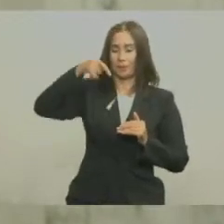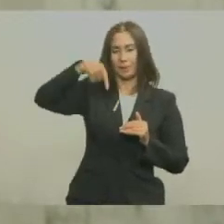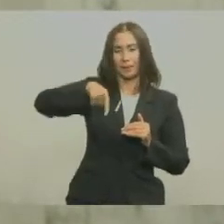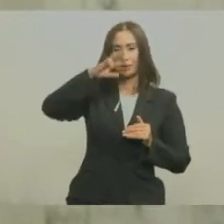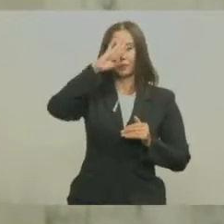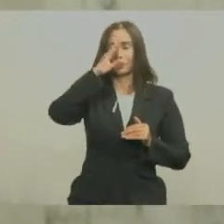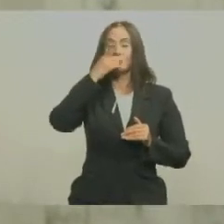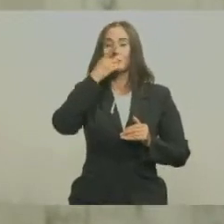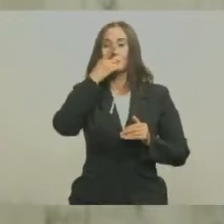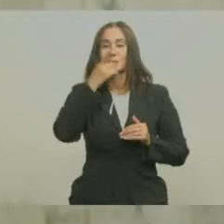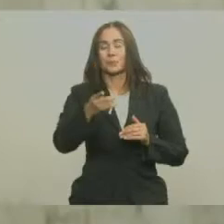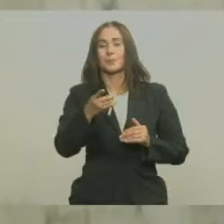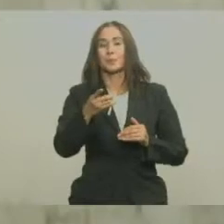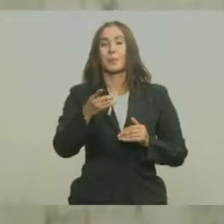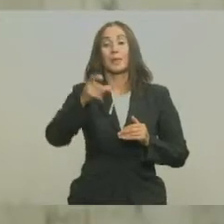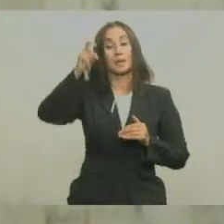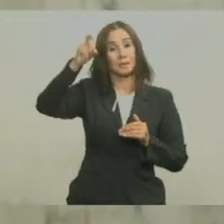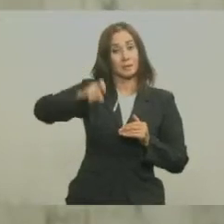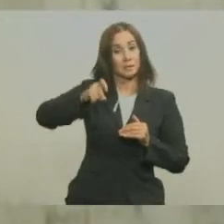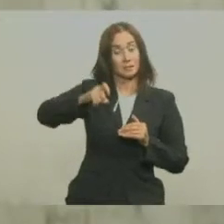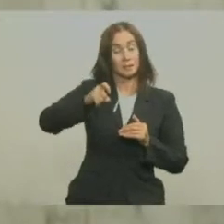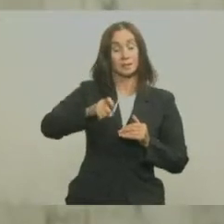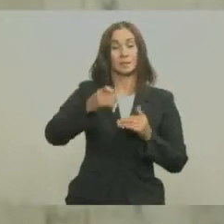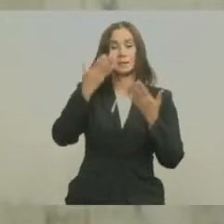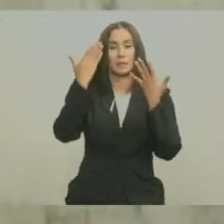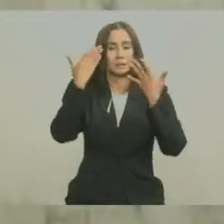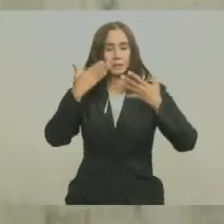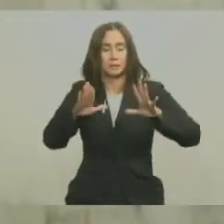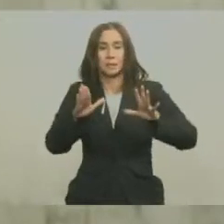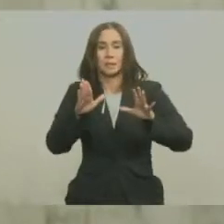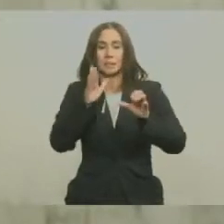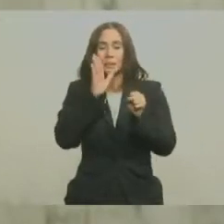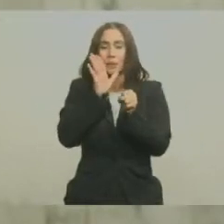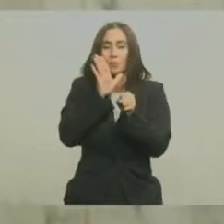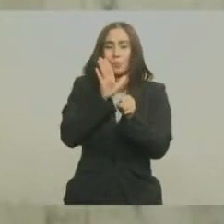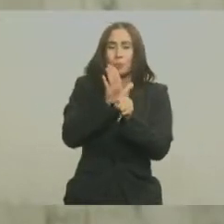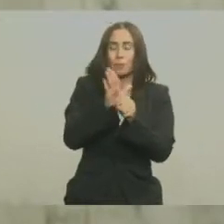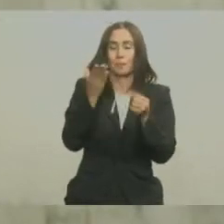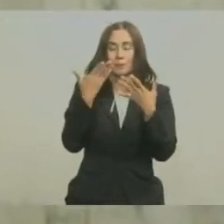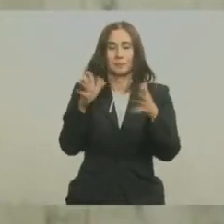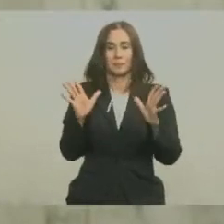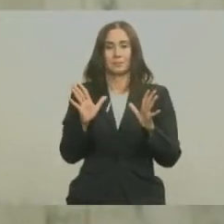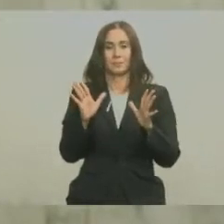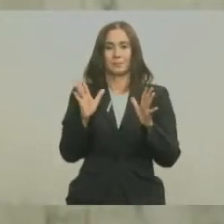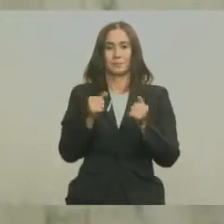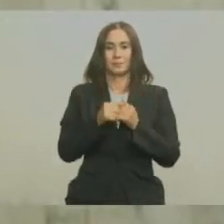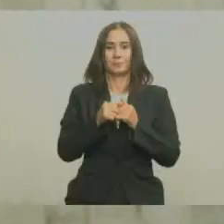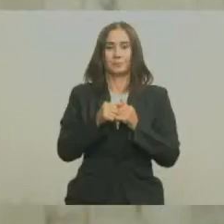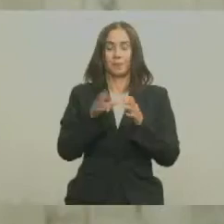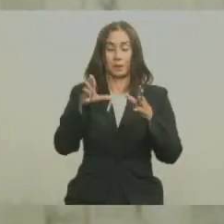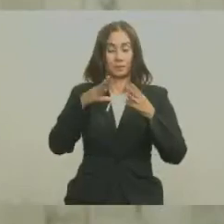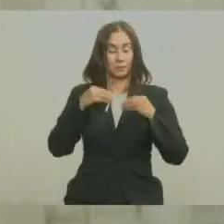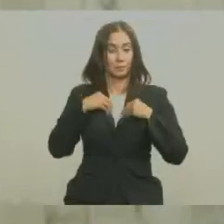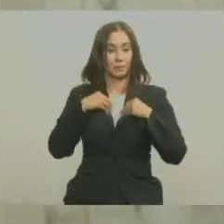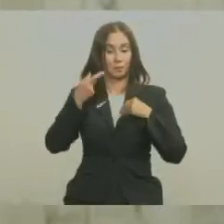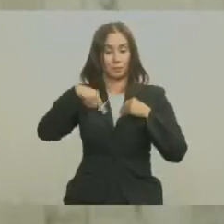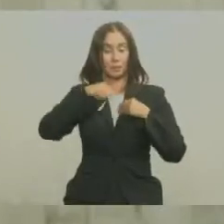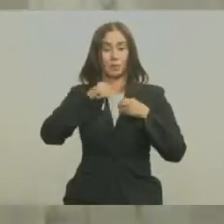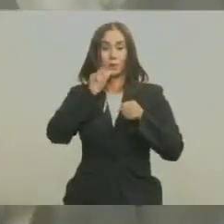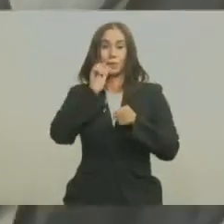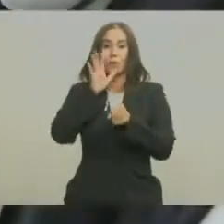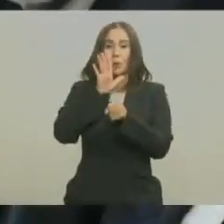nuestro país merecen que finalmente se cumpla con ellos, asumiendo nuestros